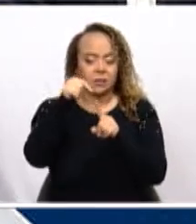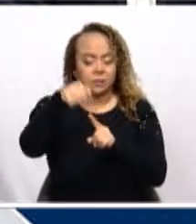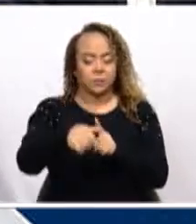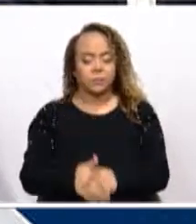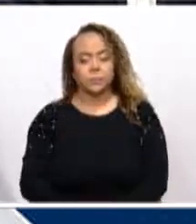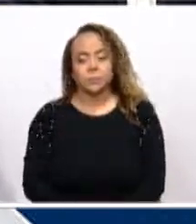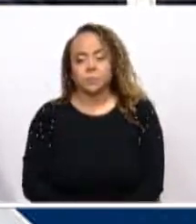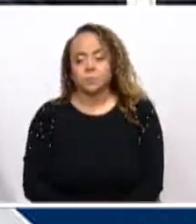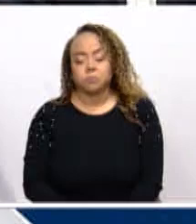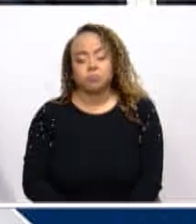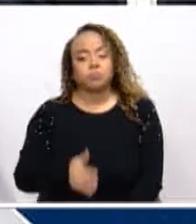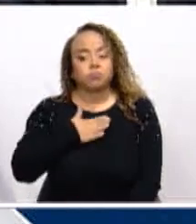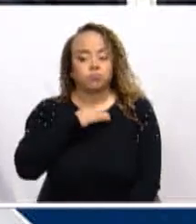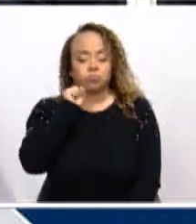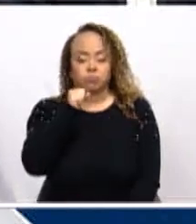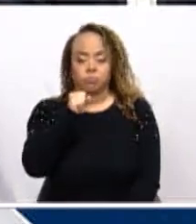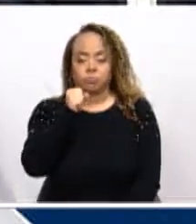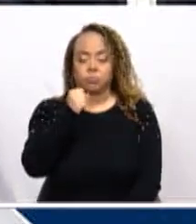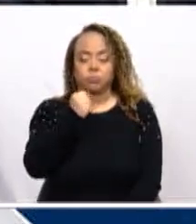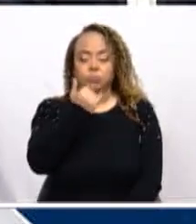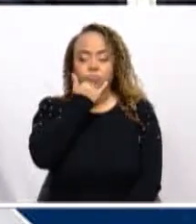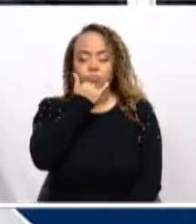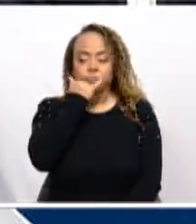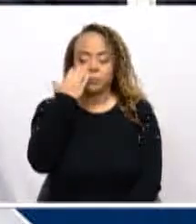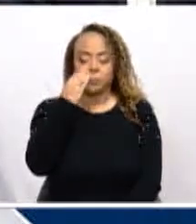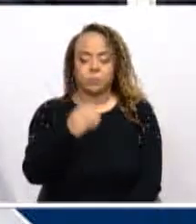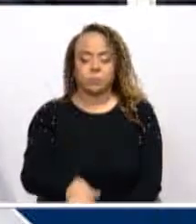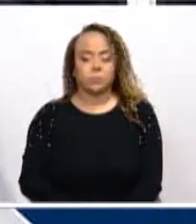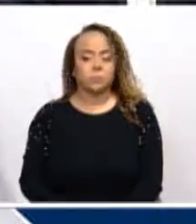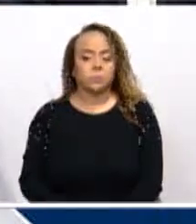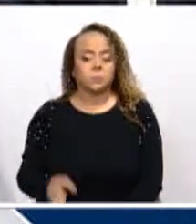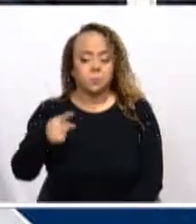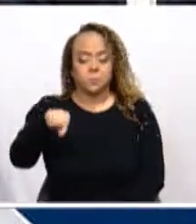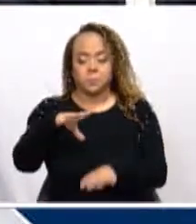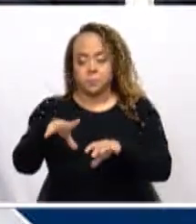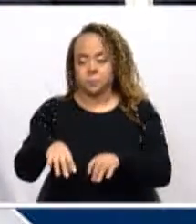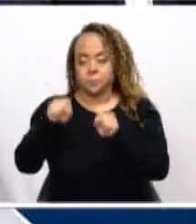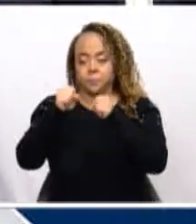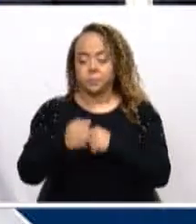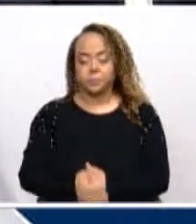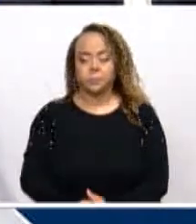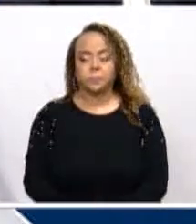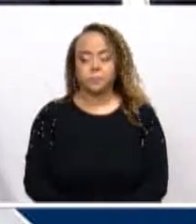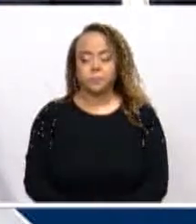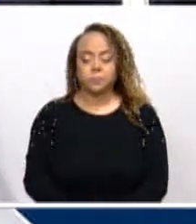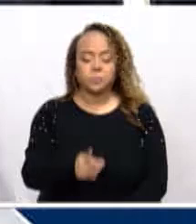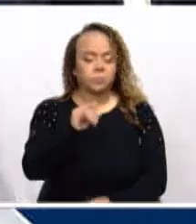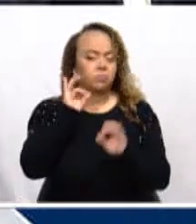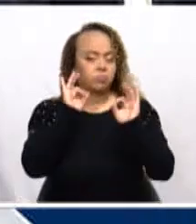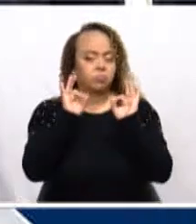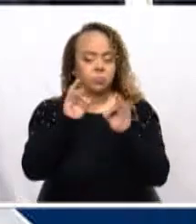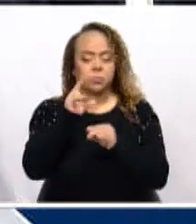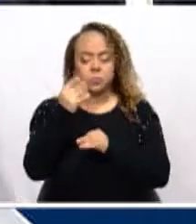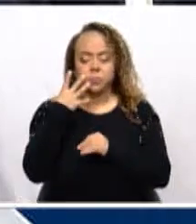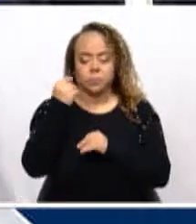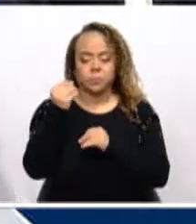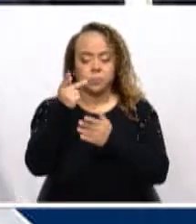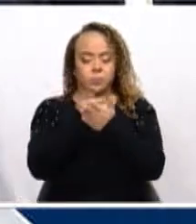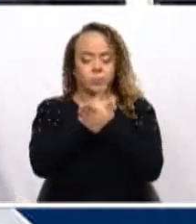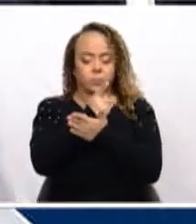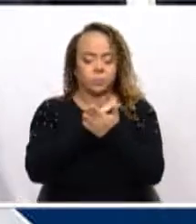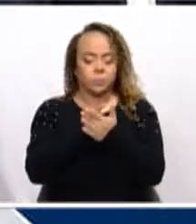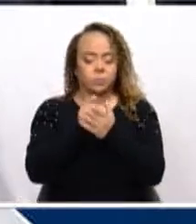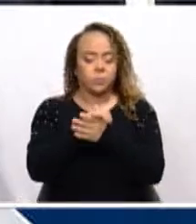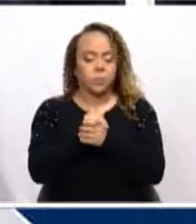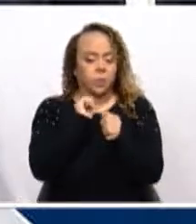que sí que es un error del cartaginés que ellos lo asumieron y que está bien que no salga en los promocionales del